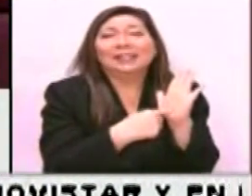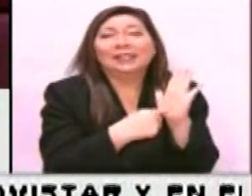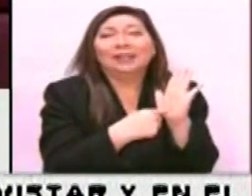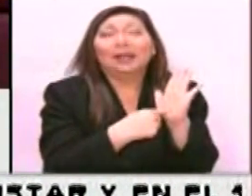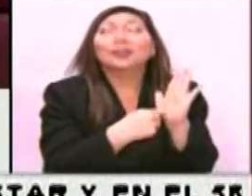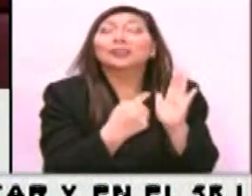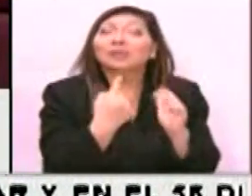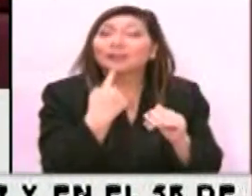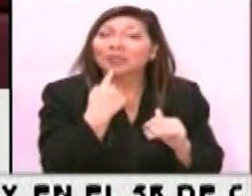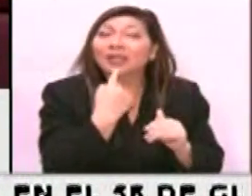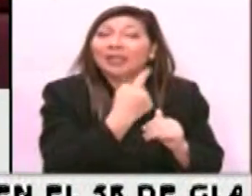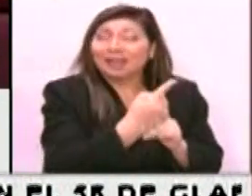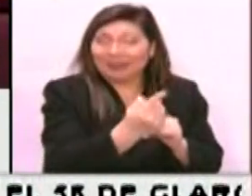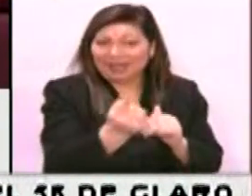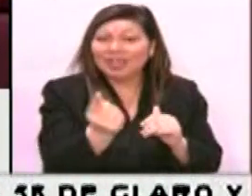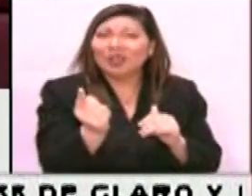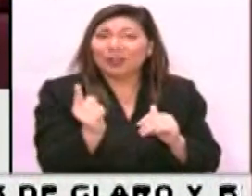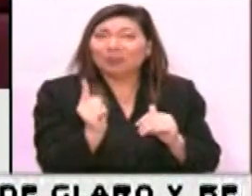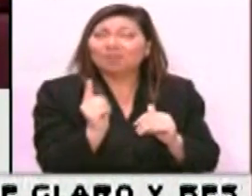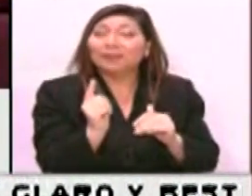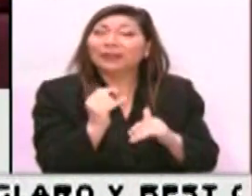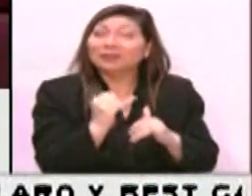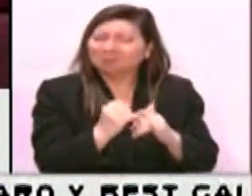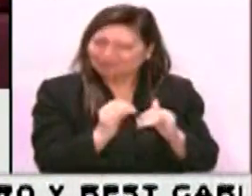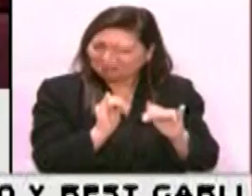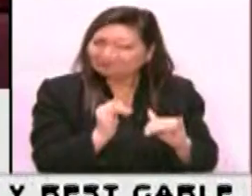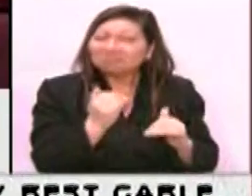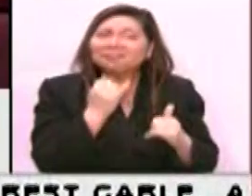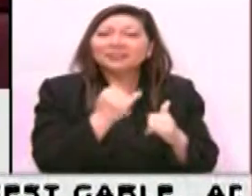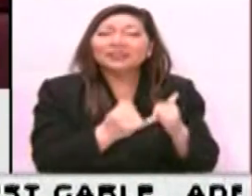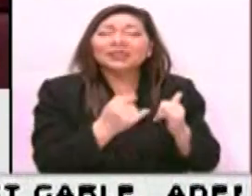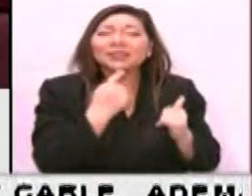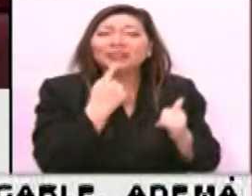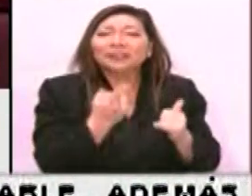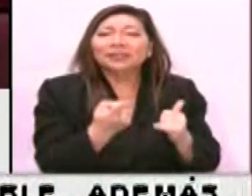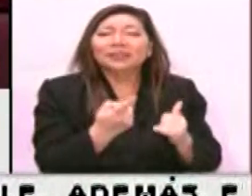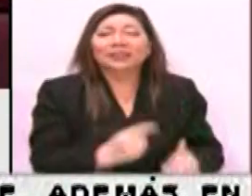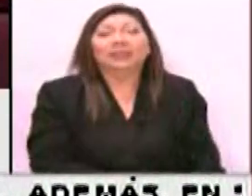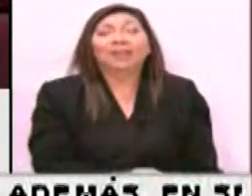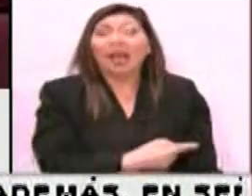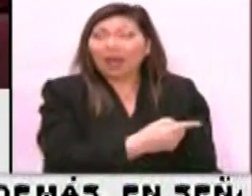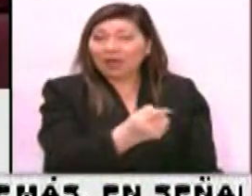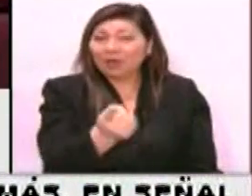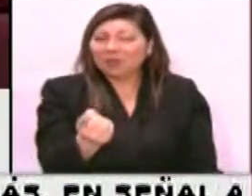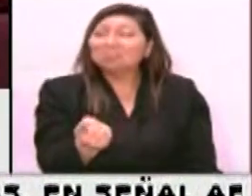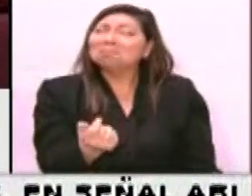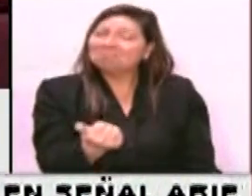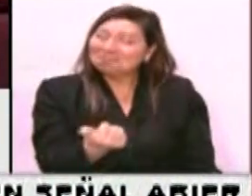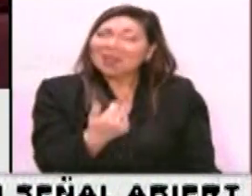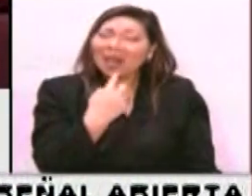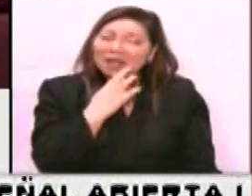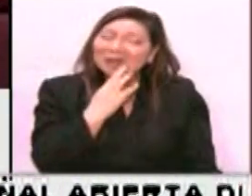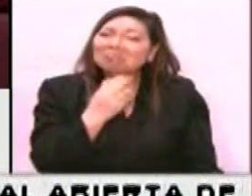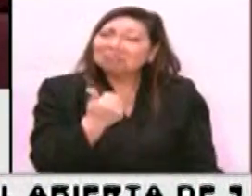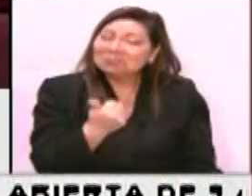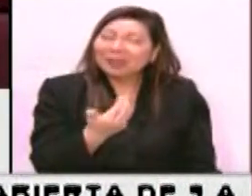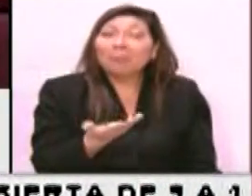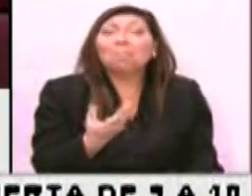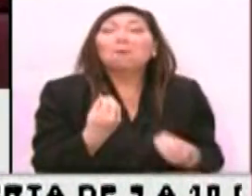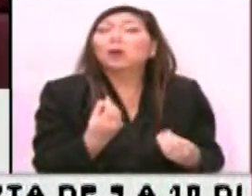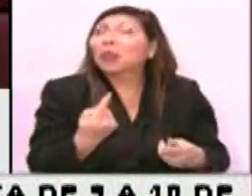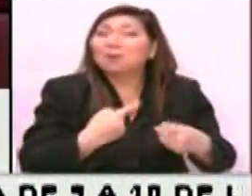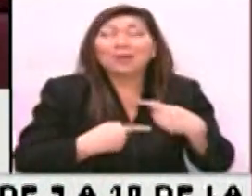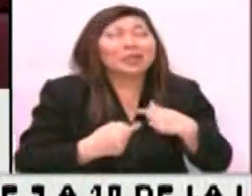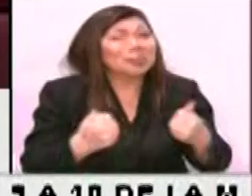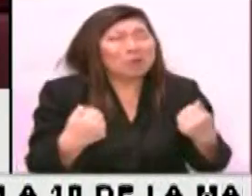Yo iba a terminar, y voy a terminar, haciendo un par de invocaciones afectuosas, porque yo no he